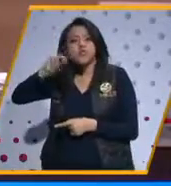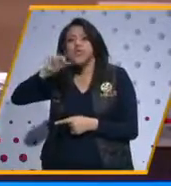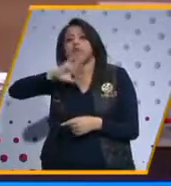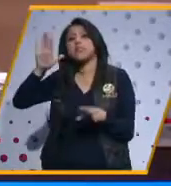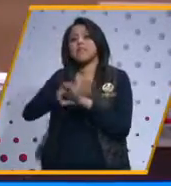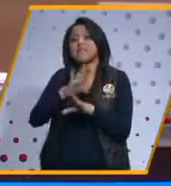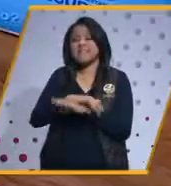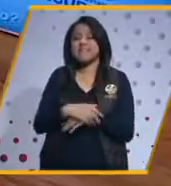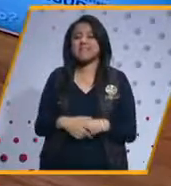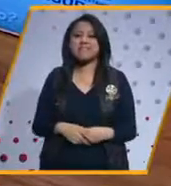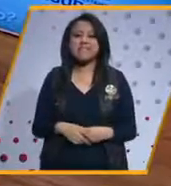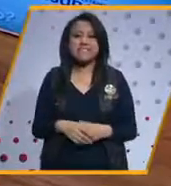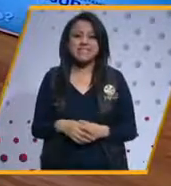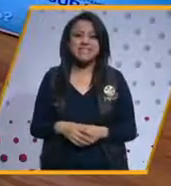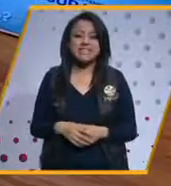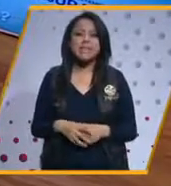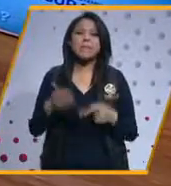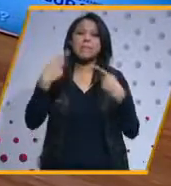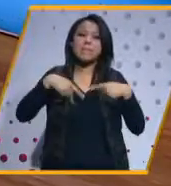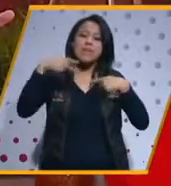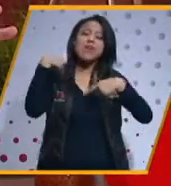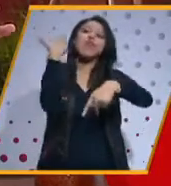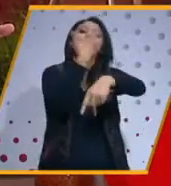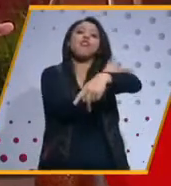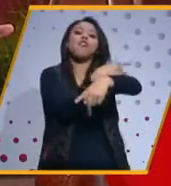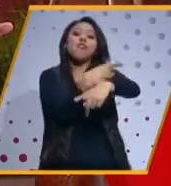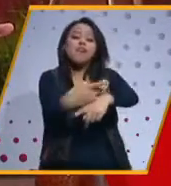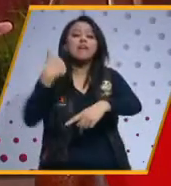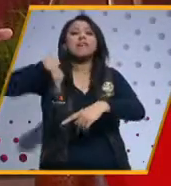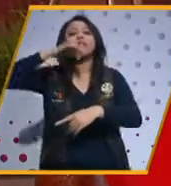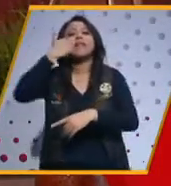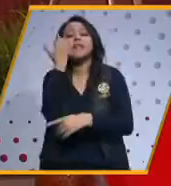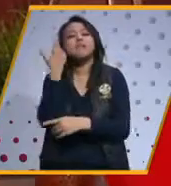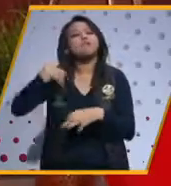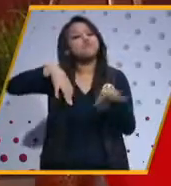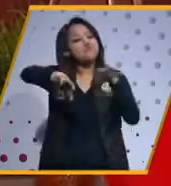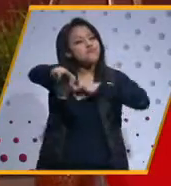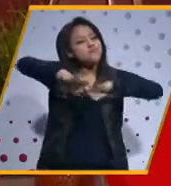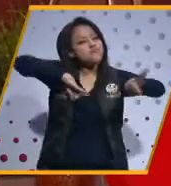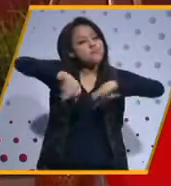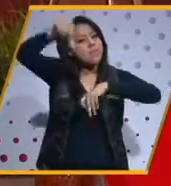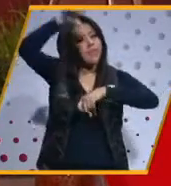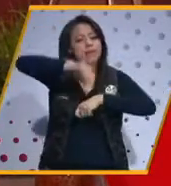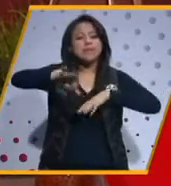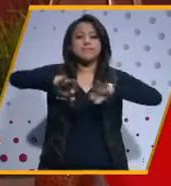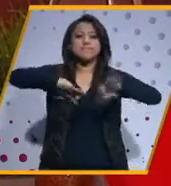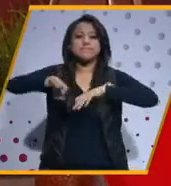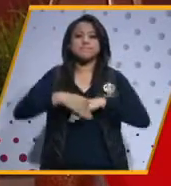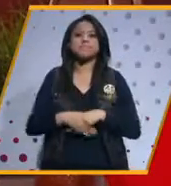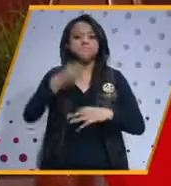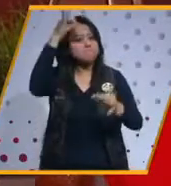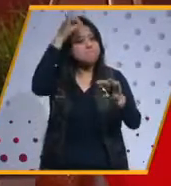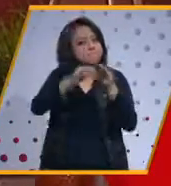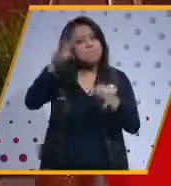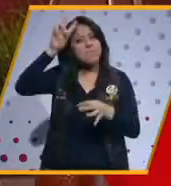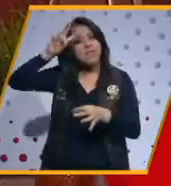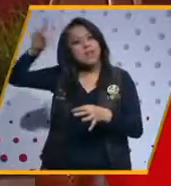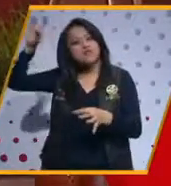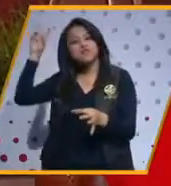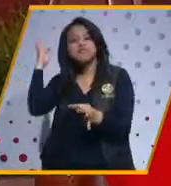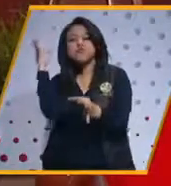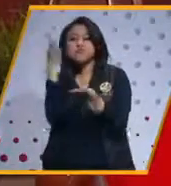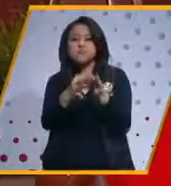sueño. Gente honesta y gente trabajadora es lo que buscamos, Jorge. Gente que quiera trabajar, cumplir sus sueños,